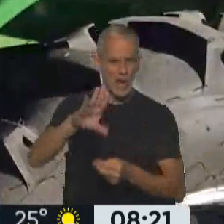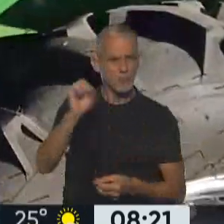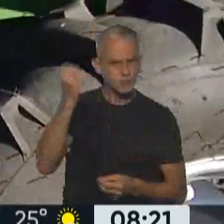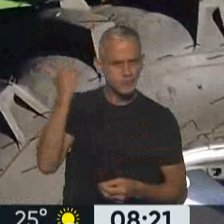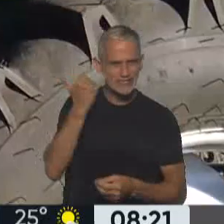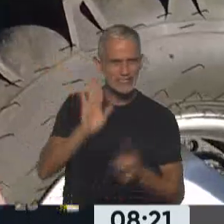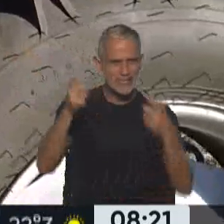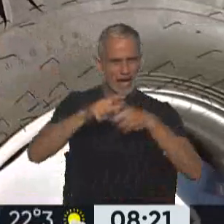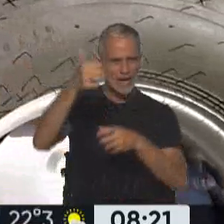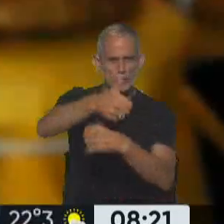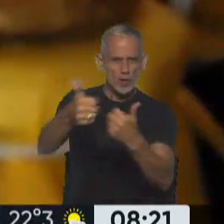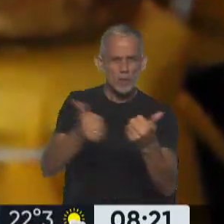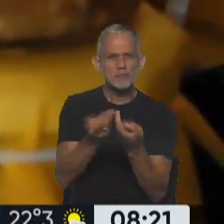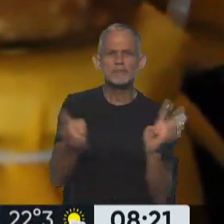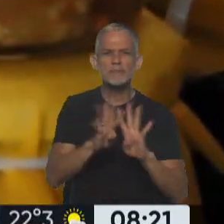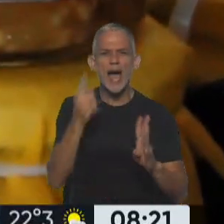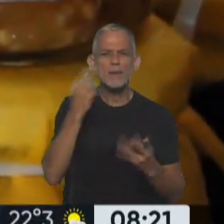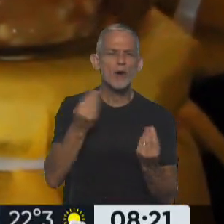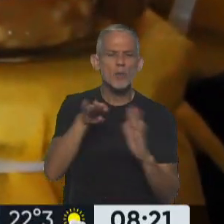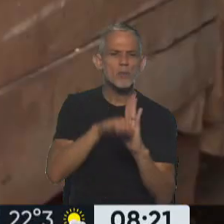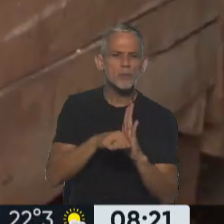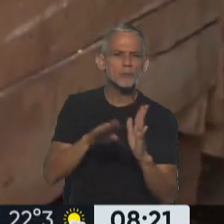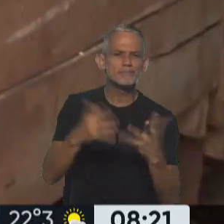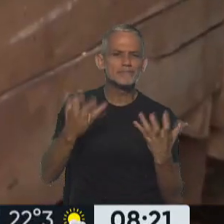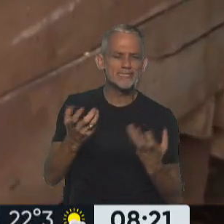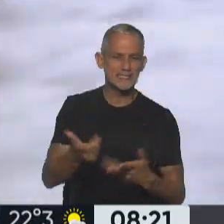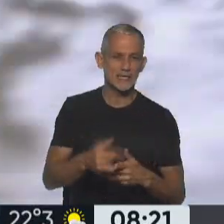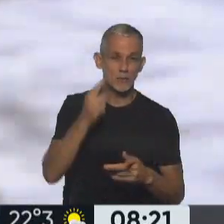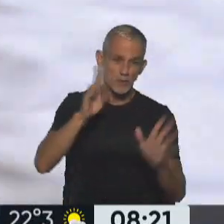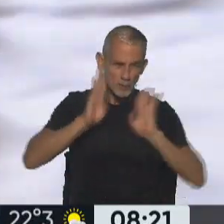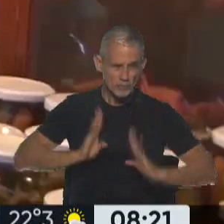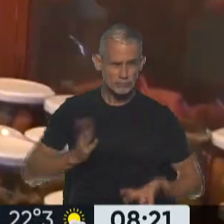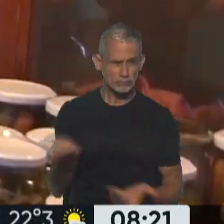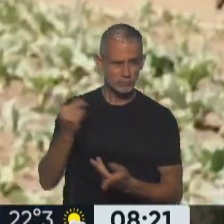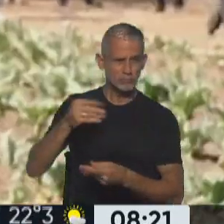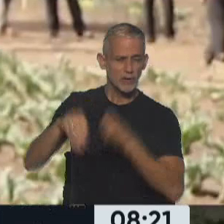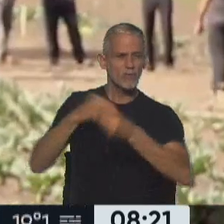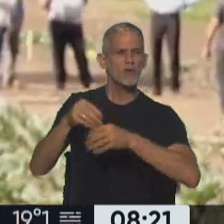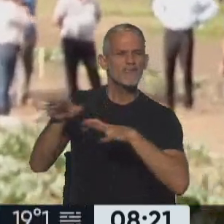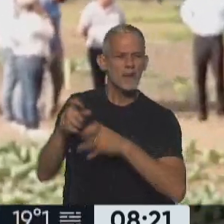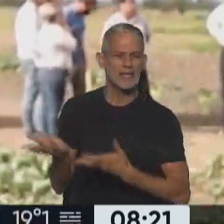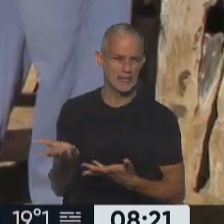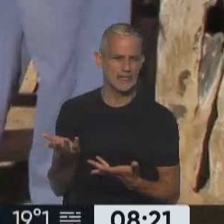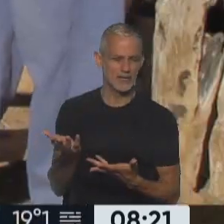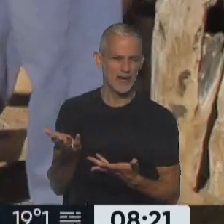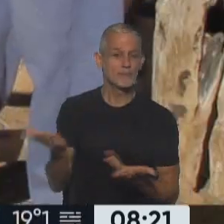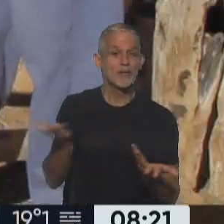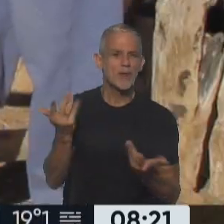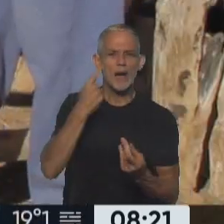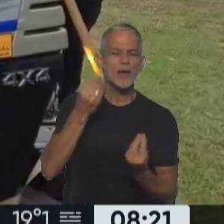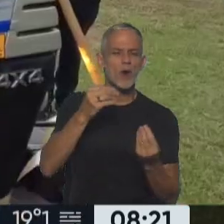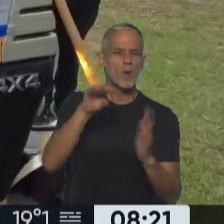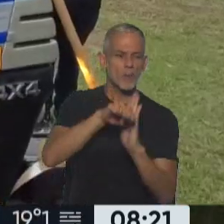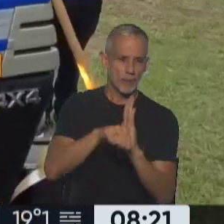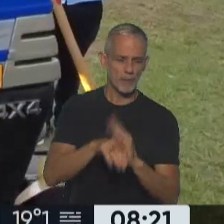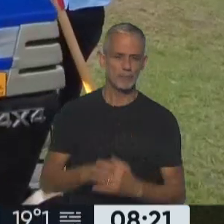otras reuniones para evaluar las medidas por la sequía y que piden ser tenidas en cuenta a la hora de discutir las políticas públicas.